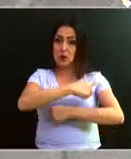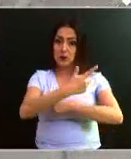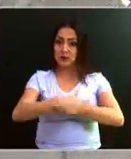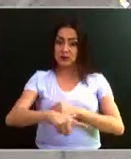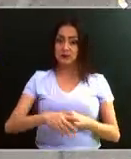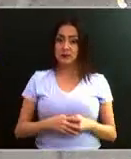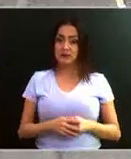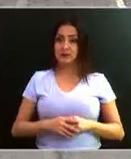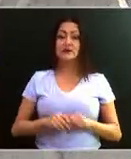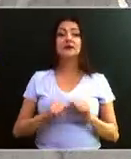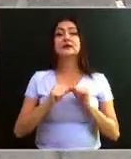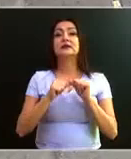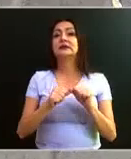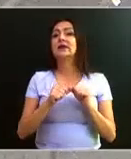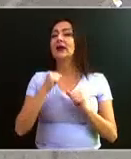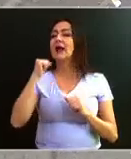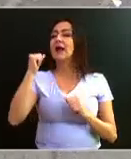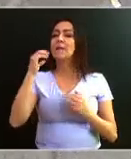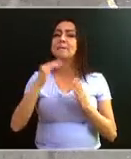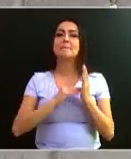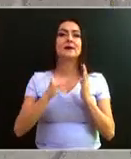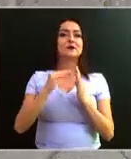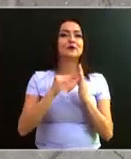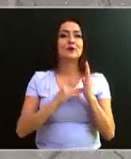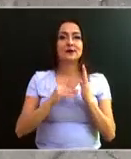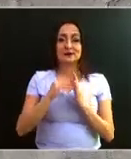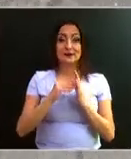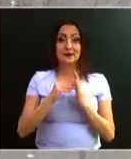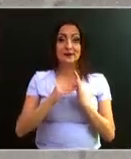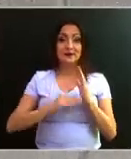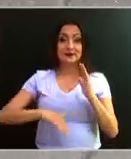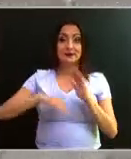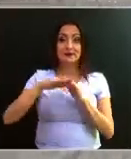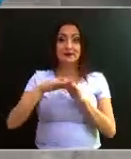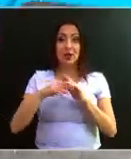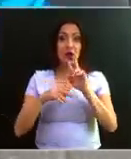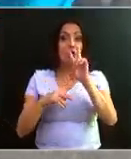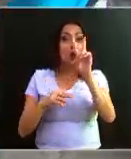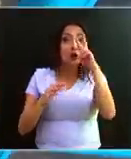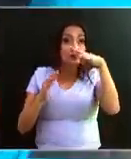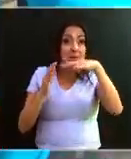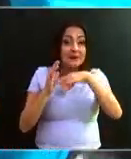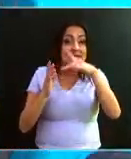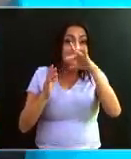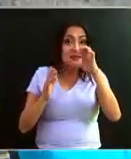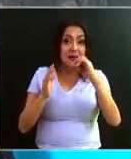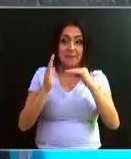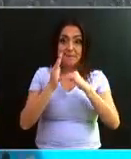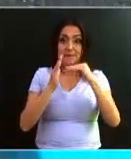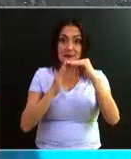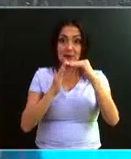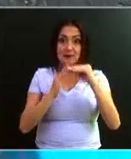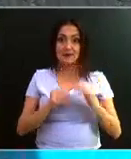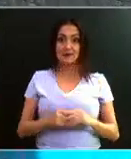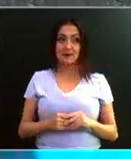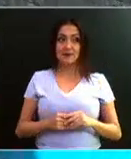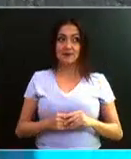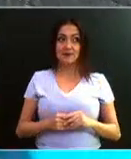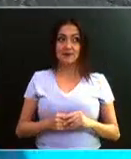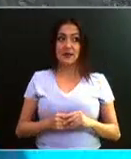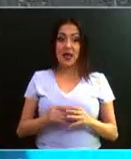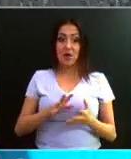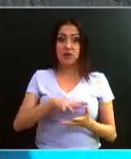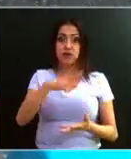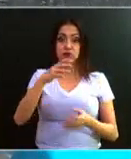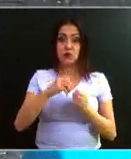Social sigue ganando millones y llega a la suma de 2.100 millones de colones. Y el